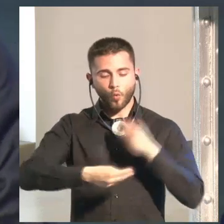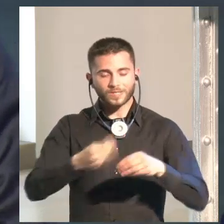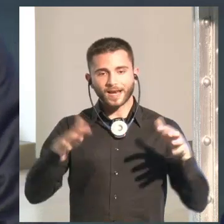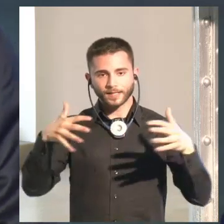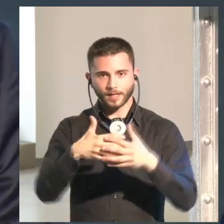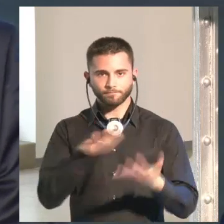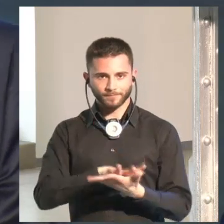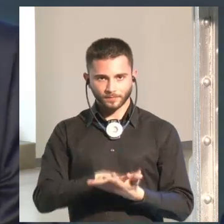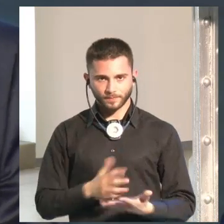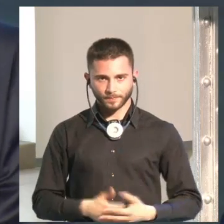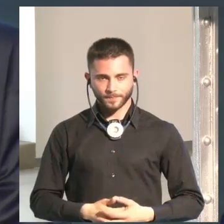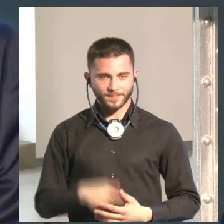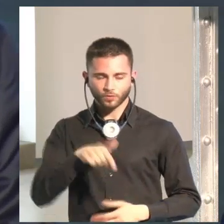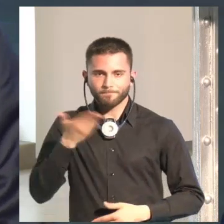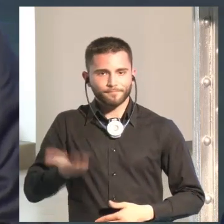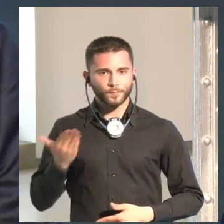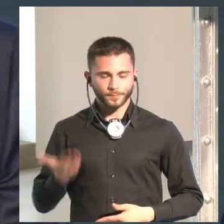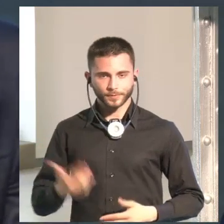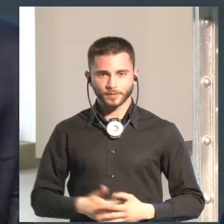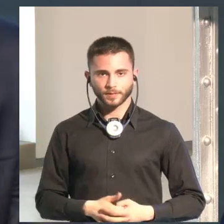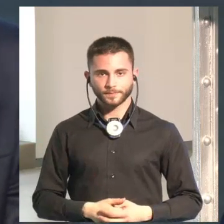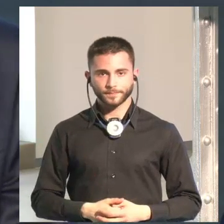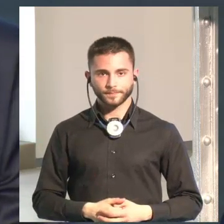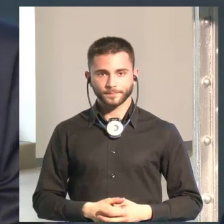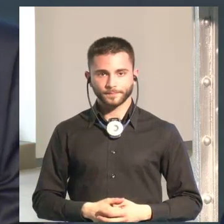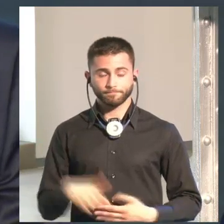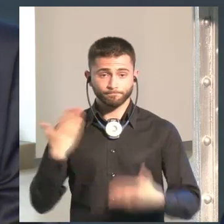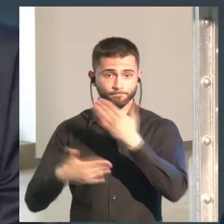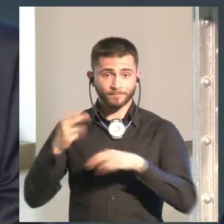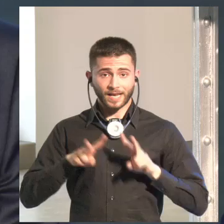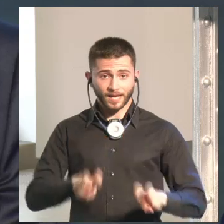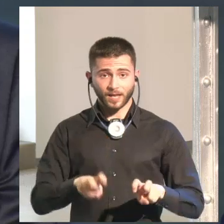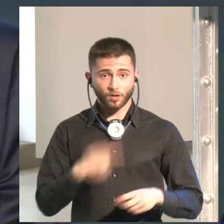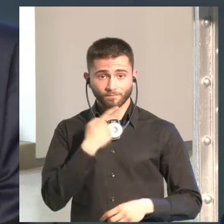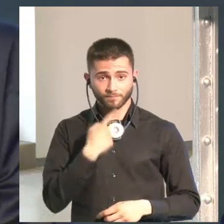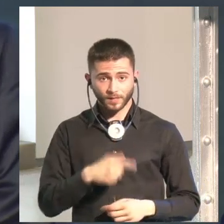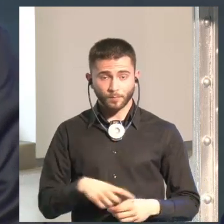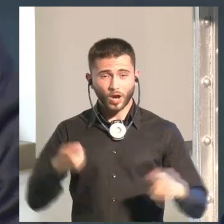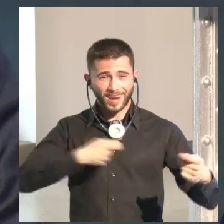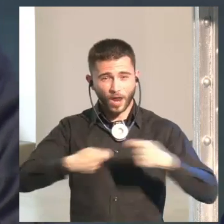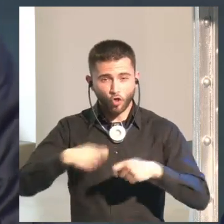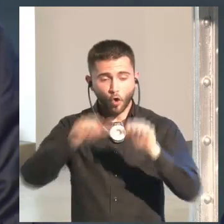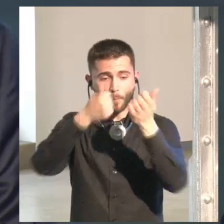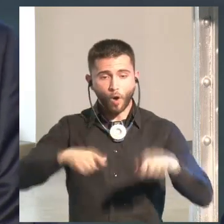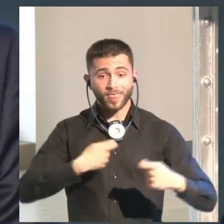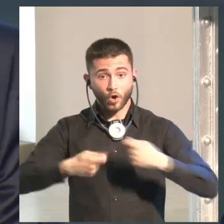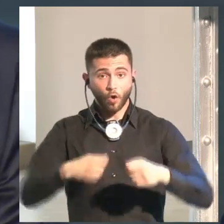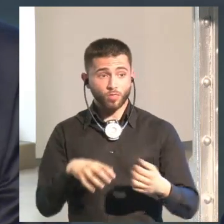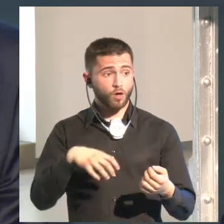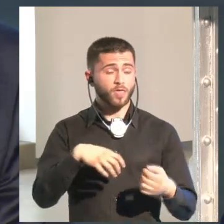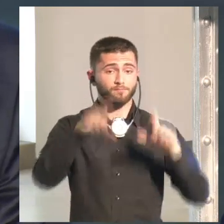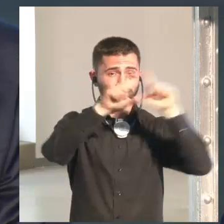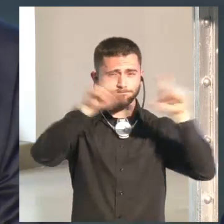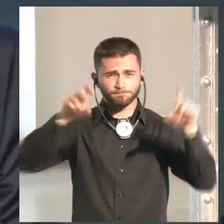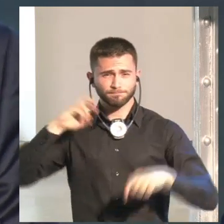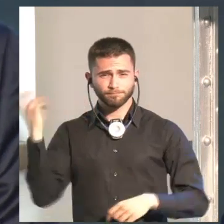Internet. Esto es elemental. Y como decíamos al inicio, el negocio o el modelo de negocio de ciertas empresas